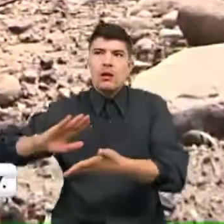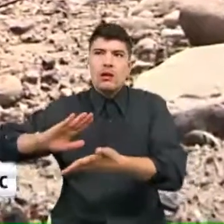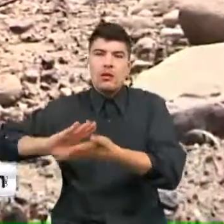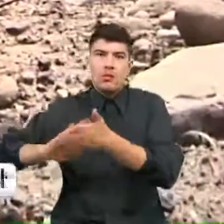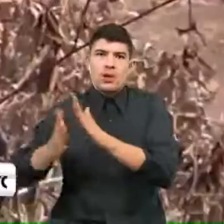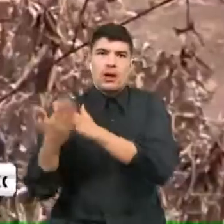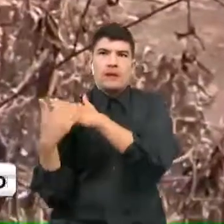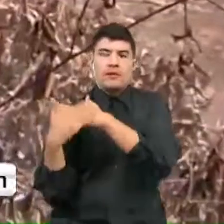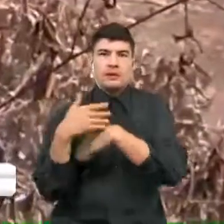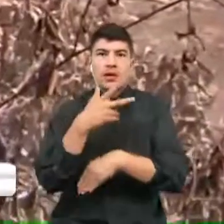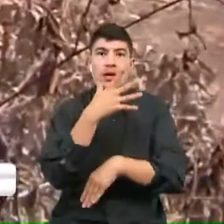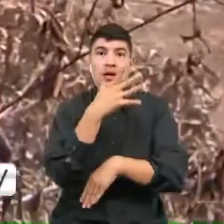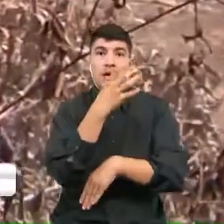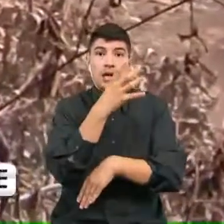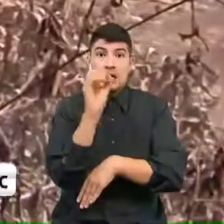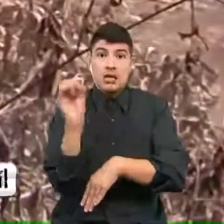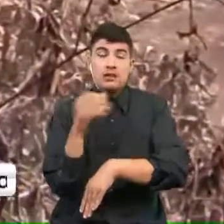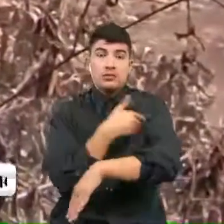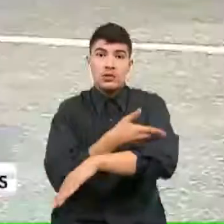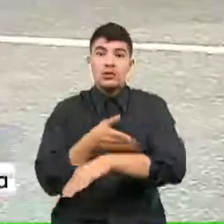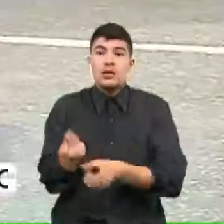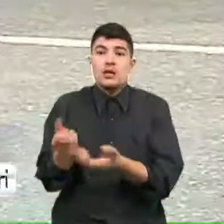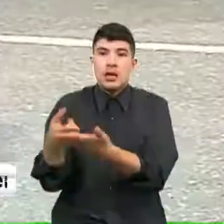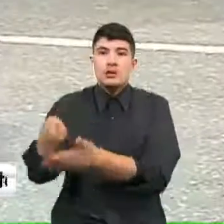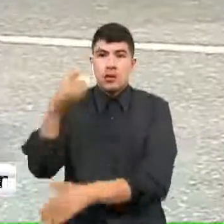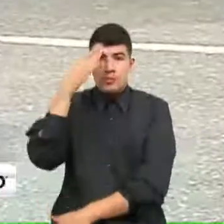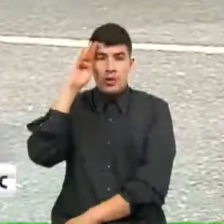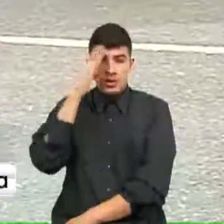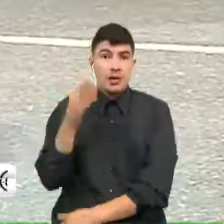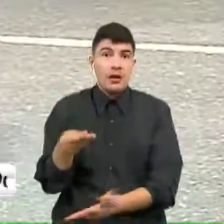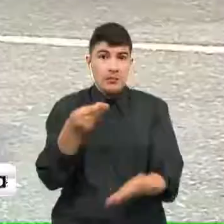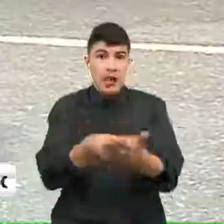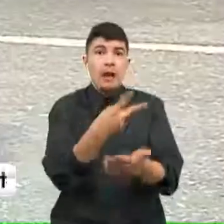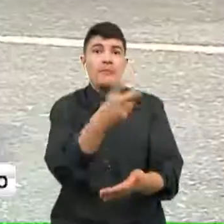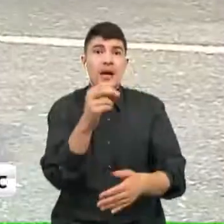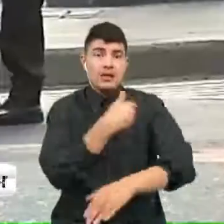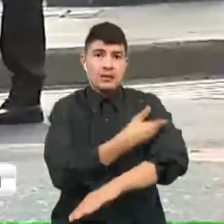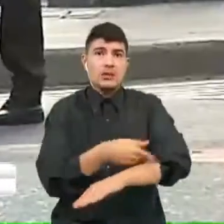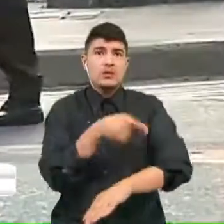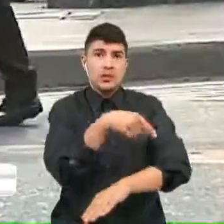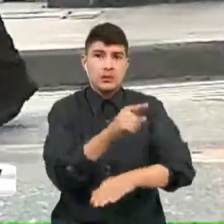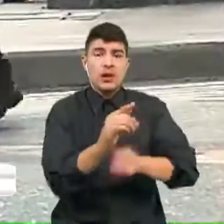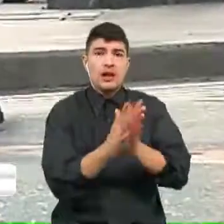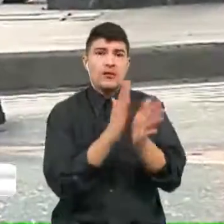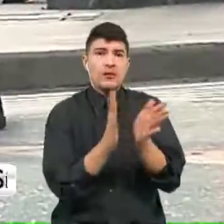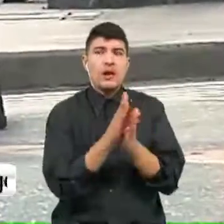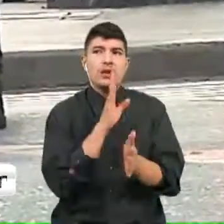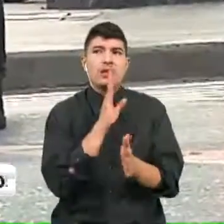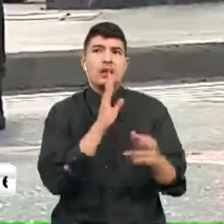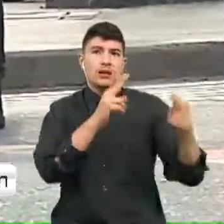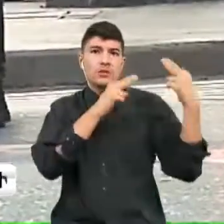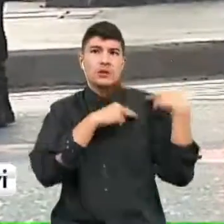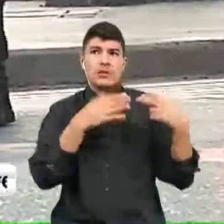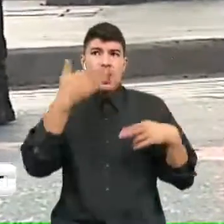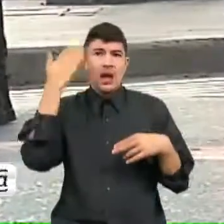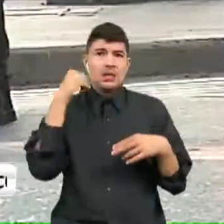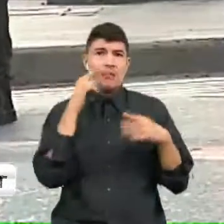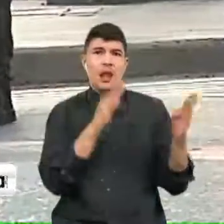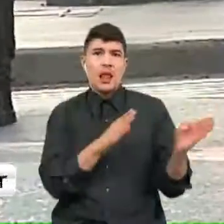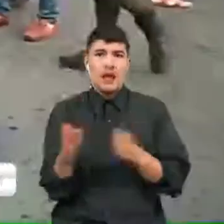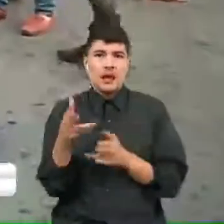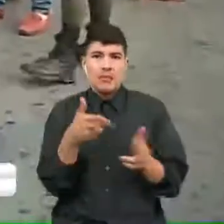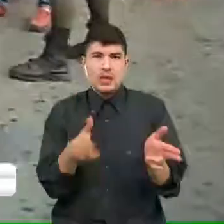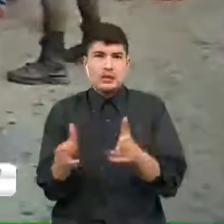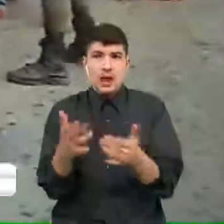de 200 millones de pesos fueron entregados a la policía quien ofrece 20 millones por información que conduzca a la captura de los responsables del denominado plan pistola